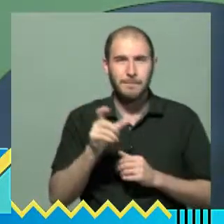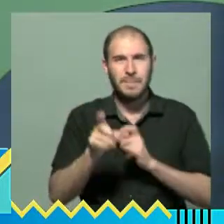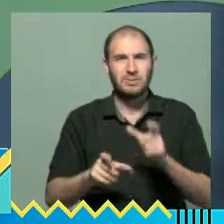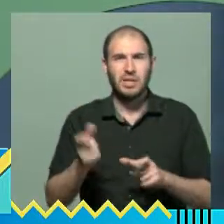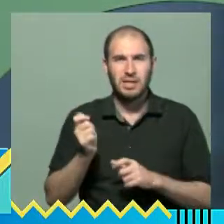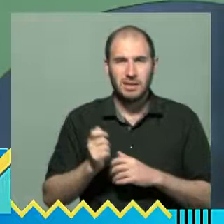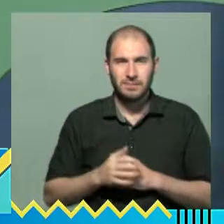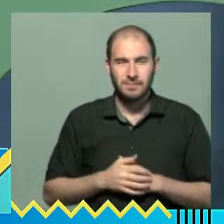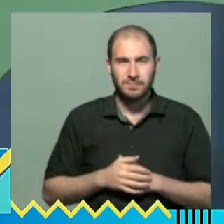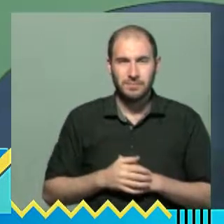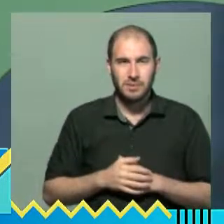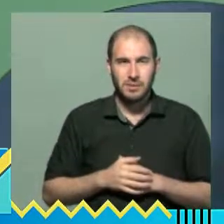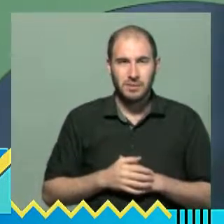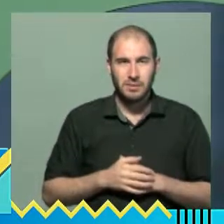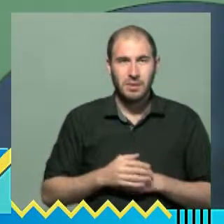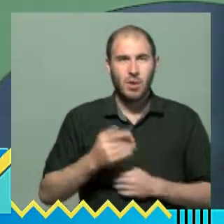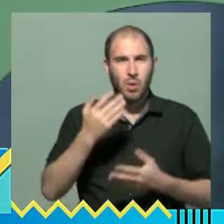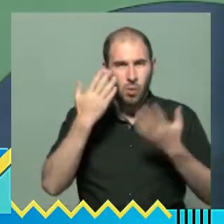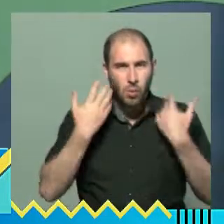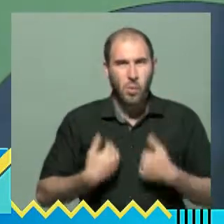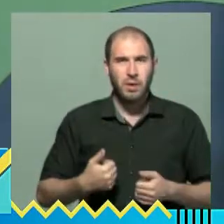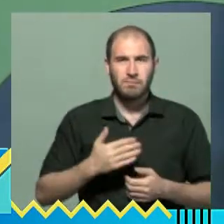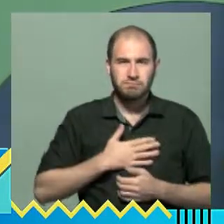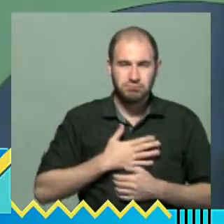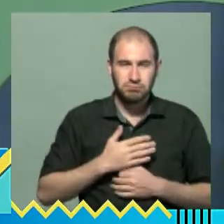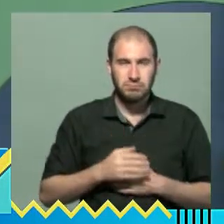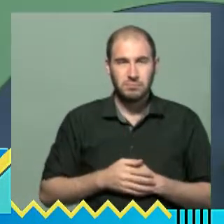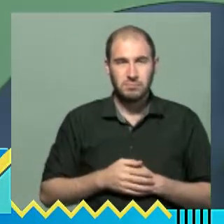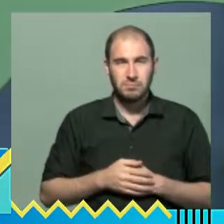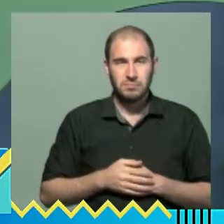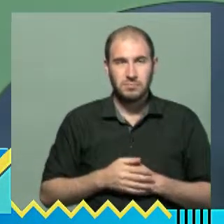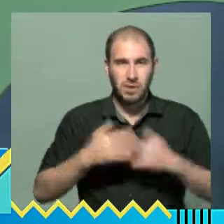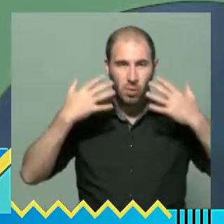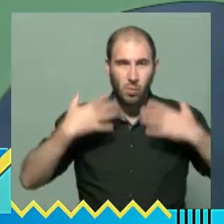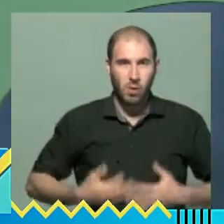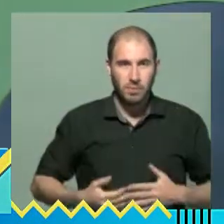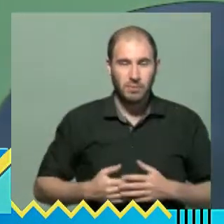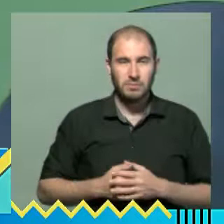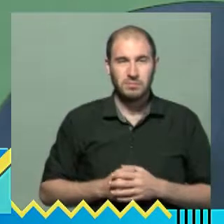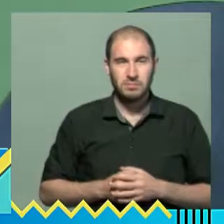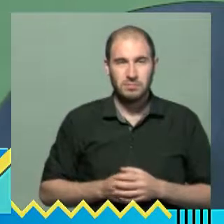que cuida de su estado físico, no aspecto,